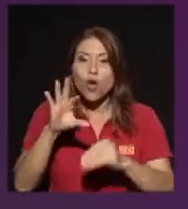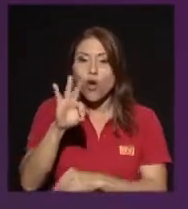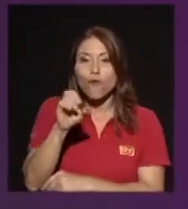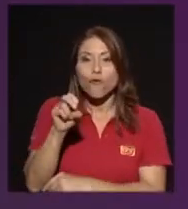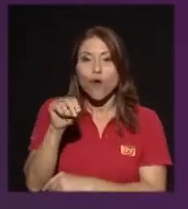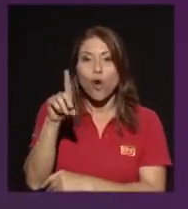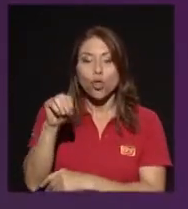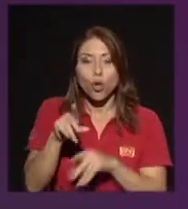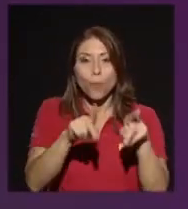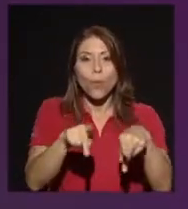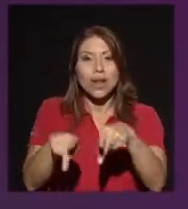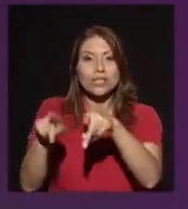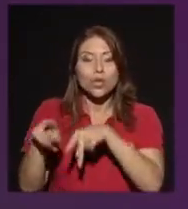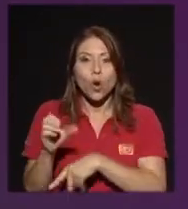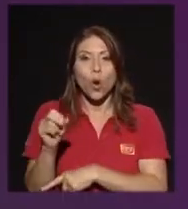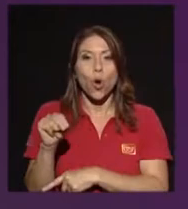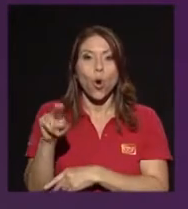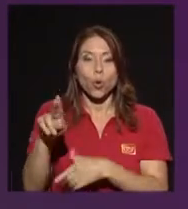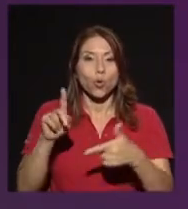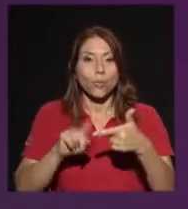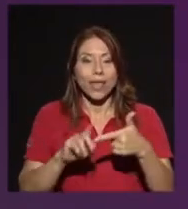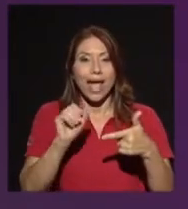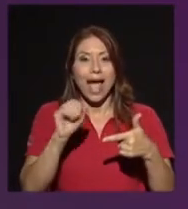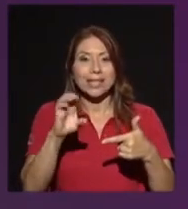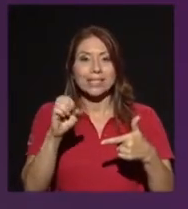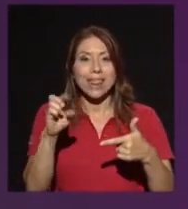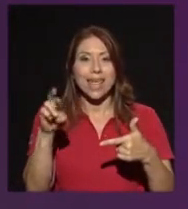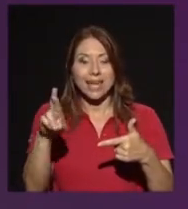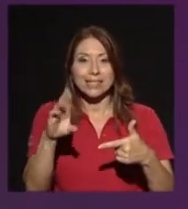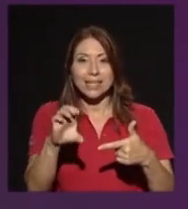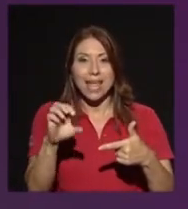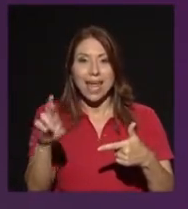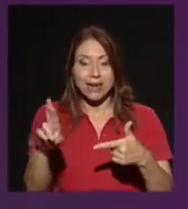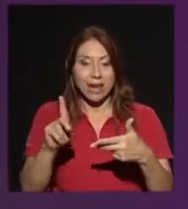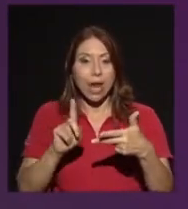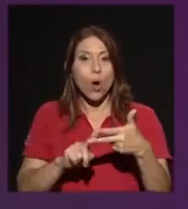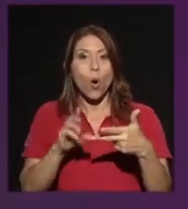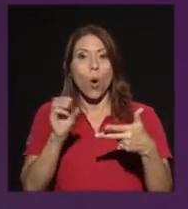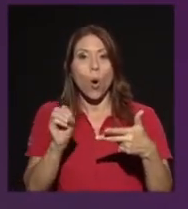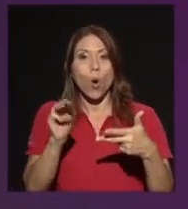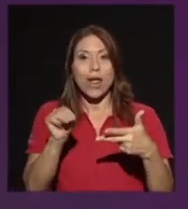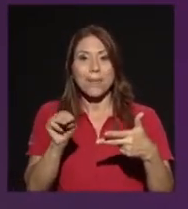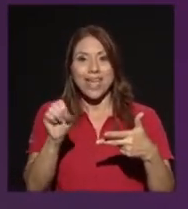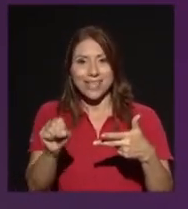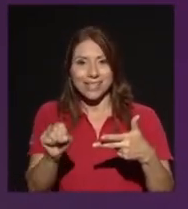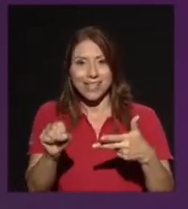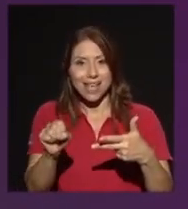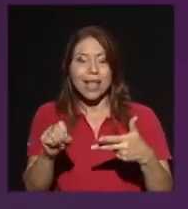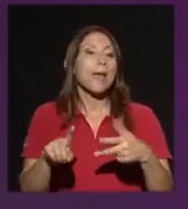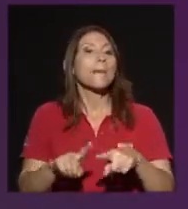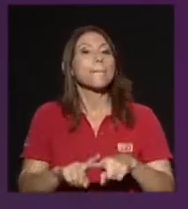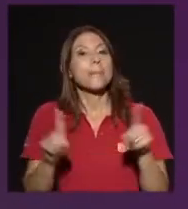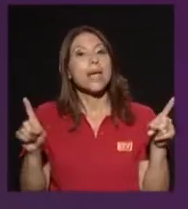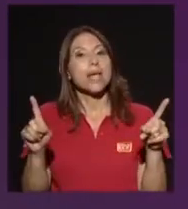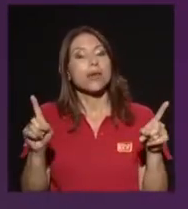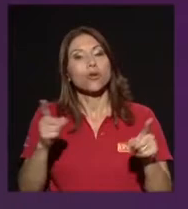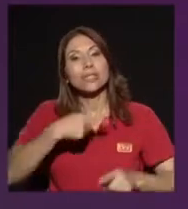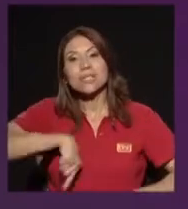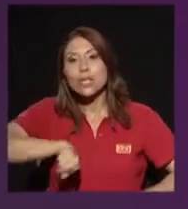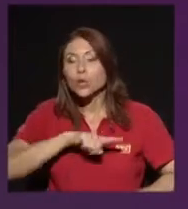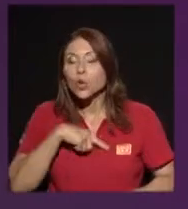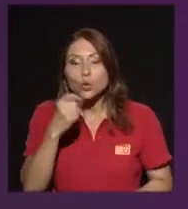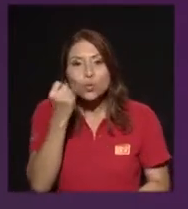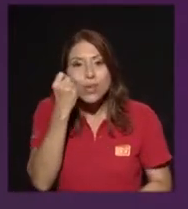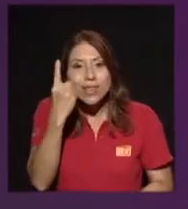de Naciones Unidas, en Acceder CR o incluso en la misma OMS. Pero si no entendemos que